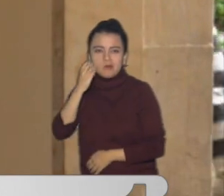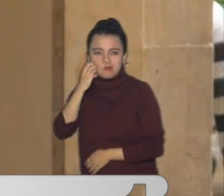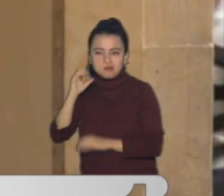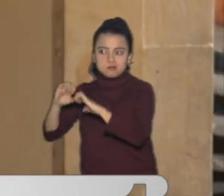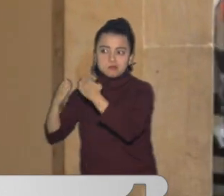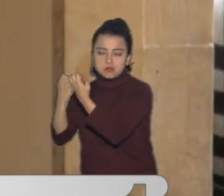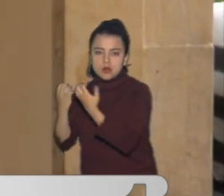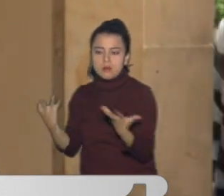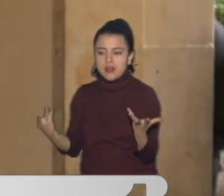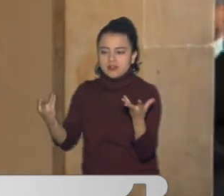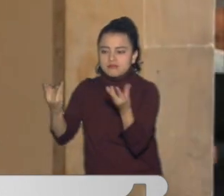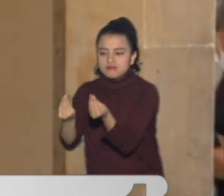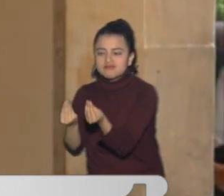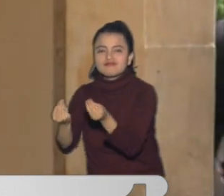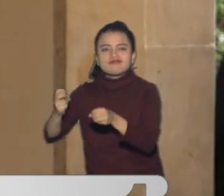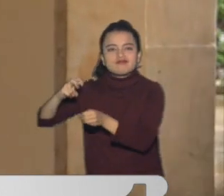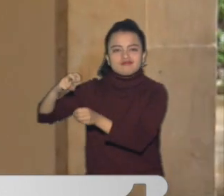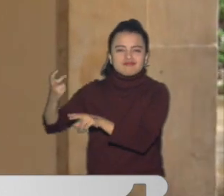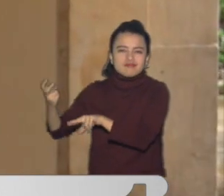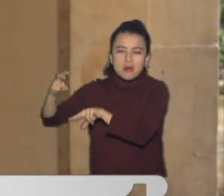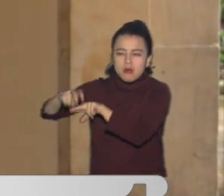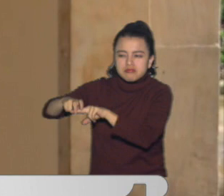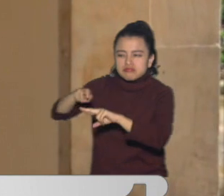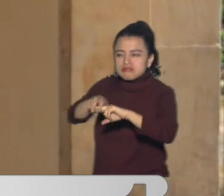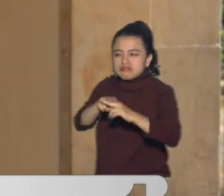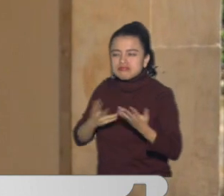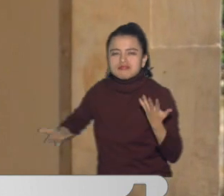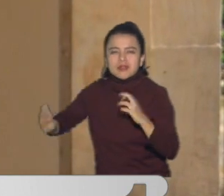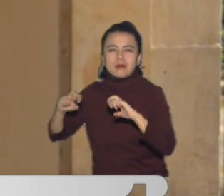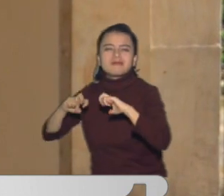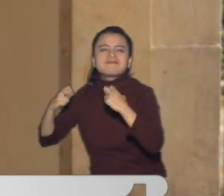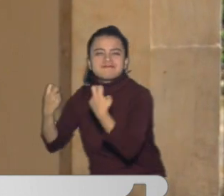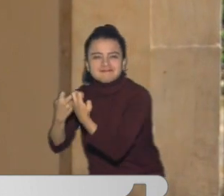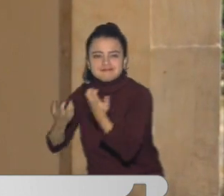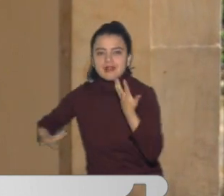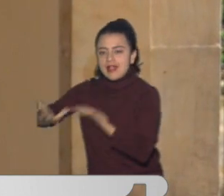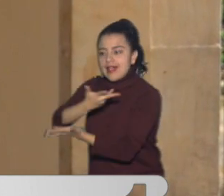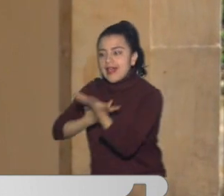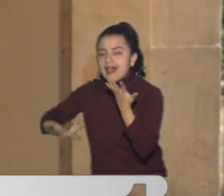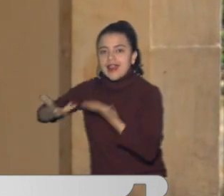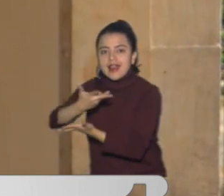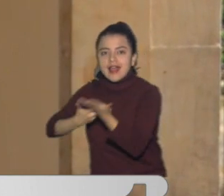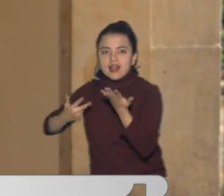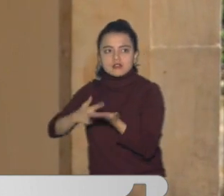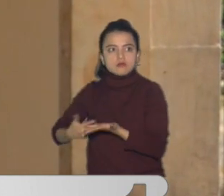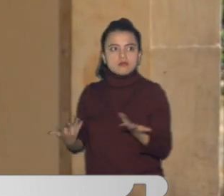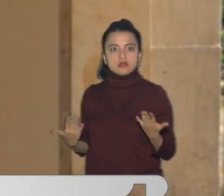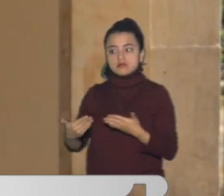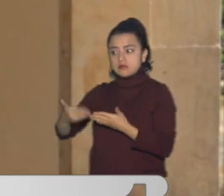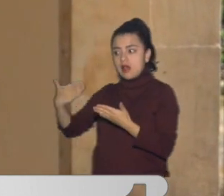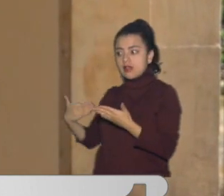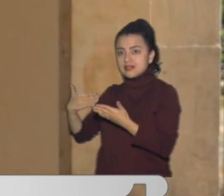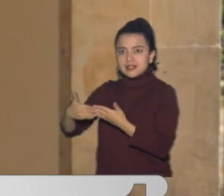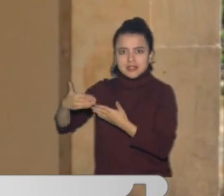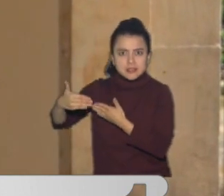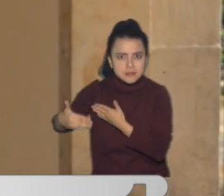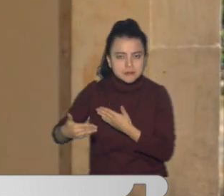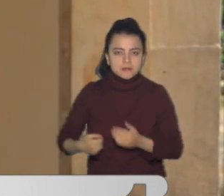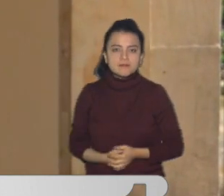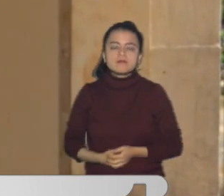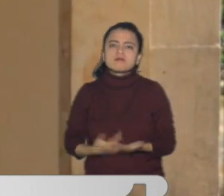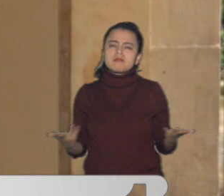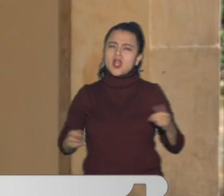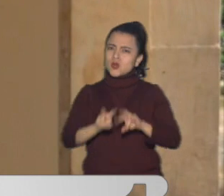de salud, en temas de fronteras, entre otros. Pero los que han estado sobre la agenda es la situación actual de las fronteras